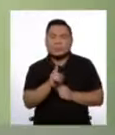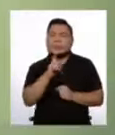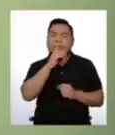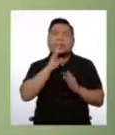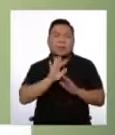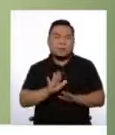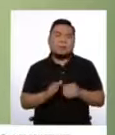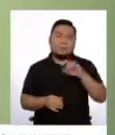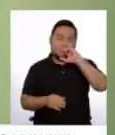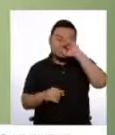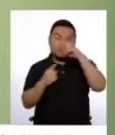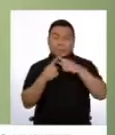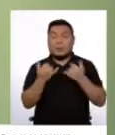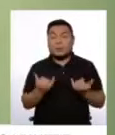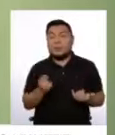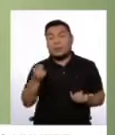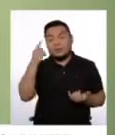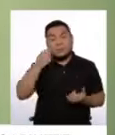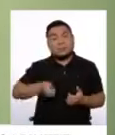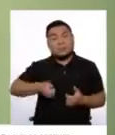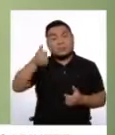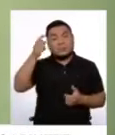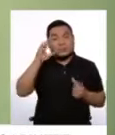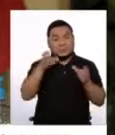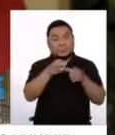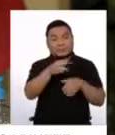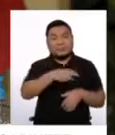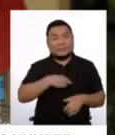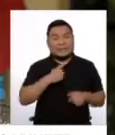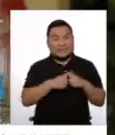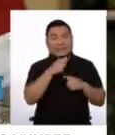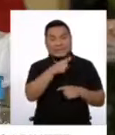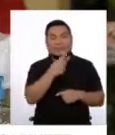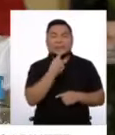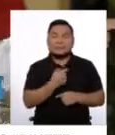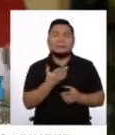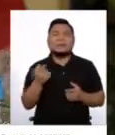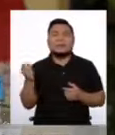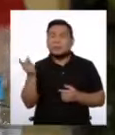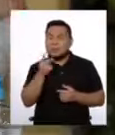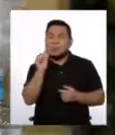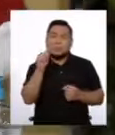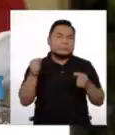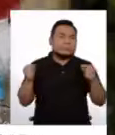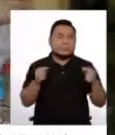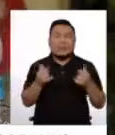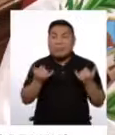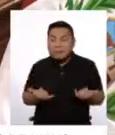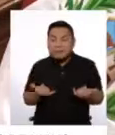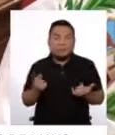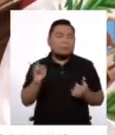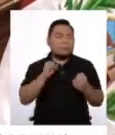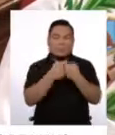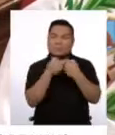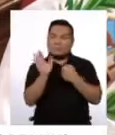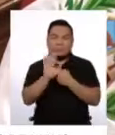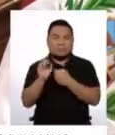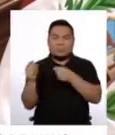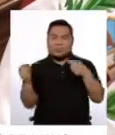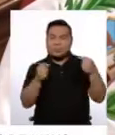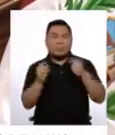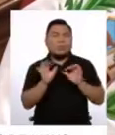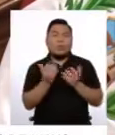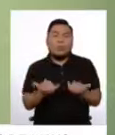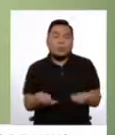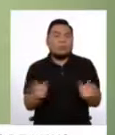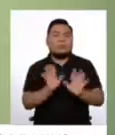Según el expresidente del Consejo de Ministros, Pedro Cateriano, pese a las diferencias, no es momento de enfrentamientos entre poderes del